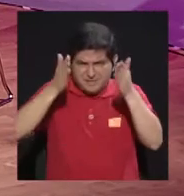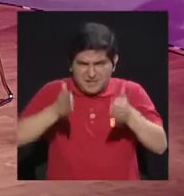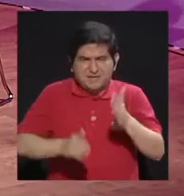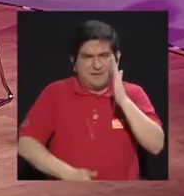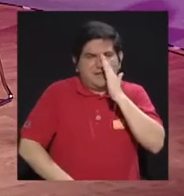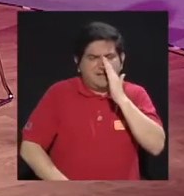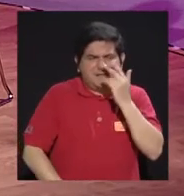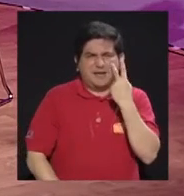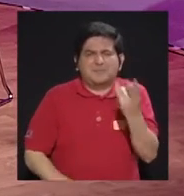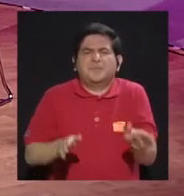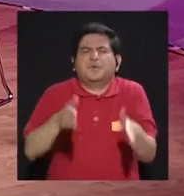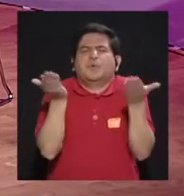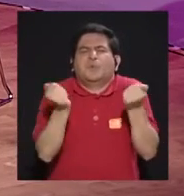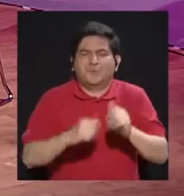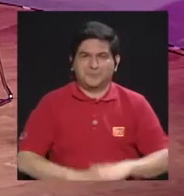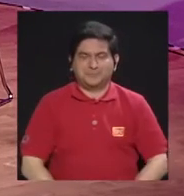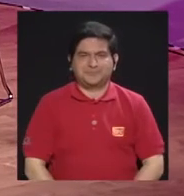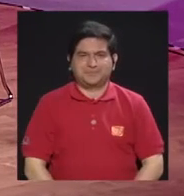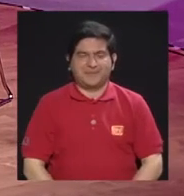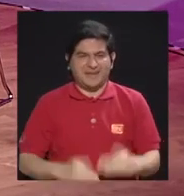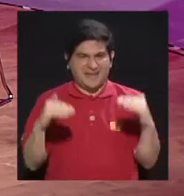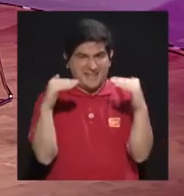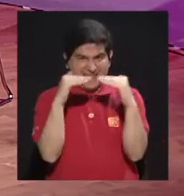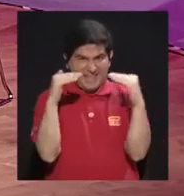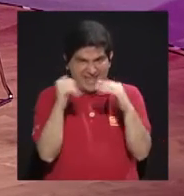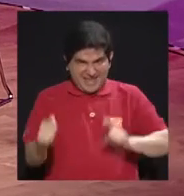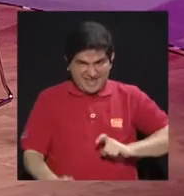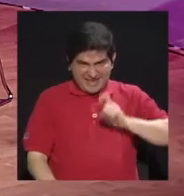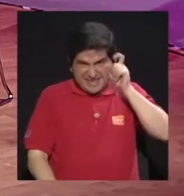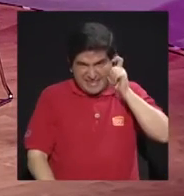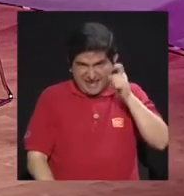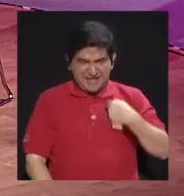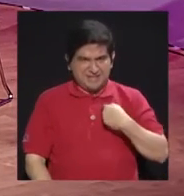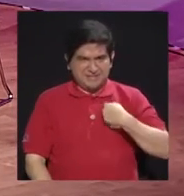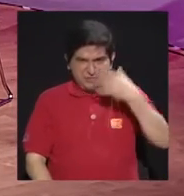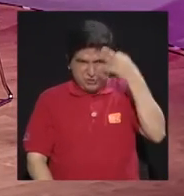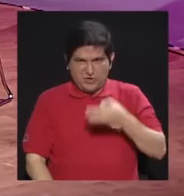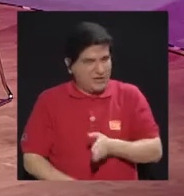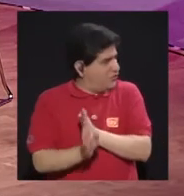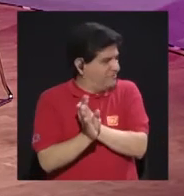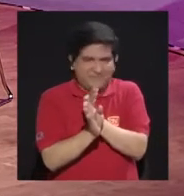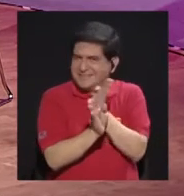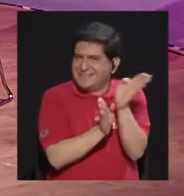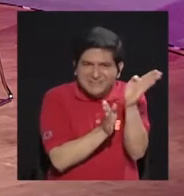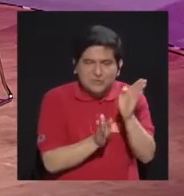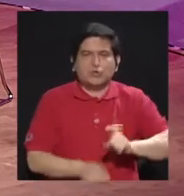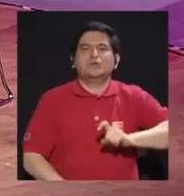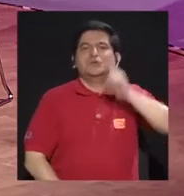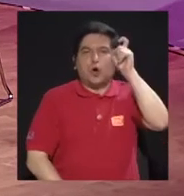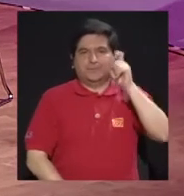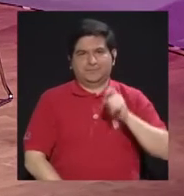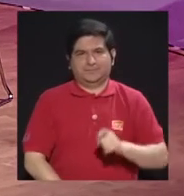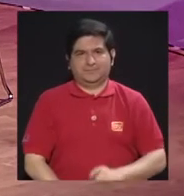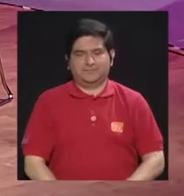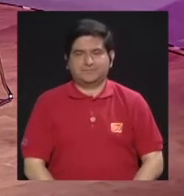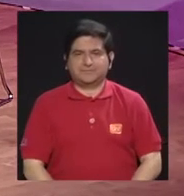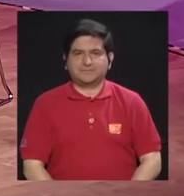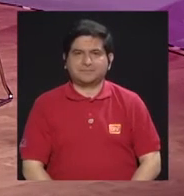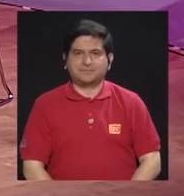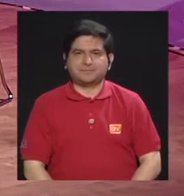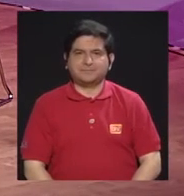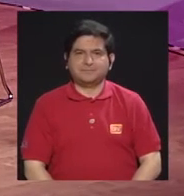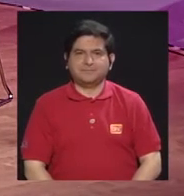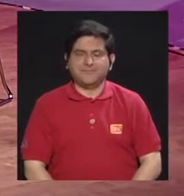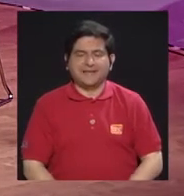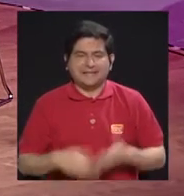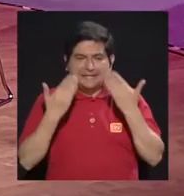mamá? Creo que equidad de género, más bien distorsión de género, porque es